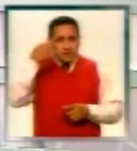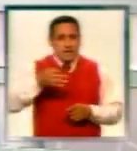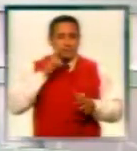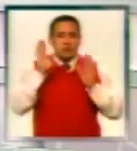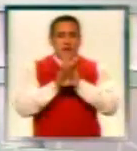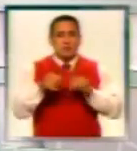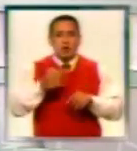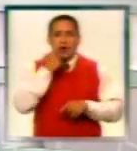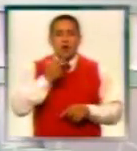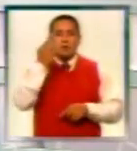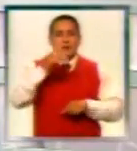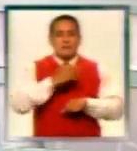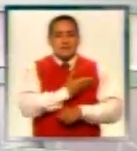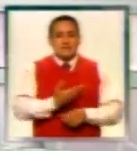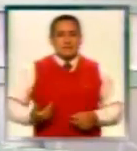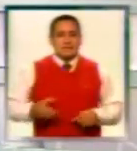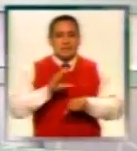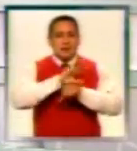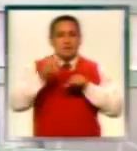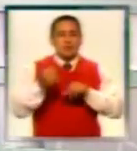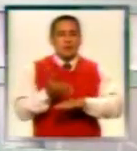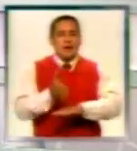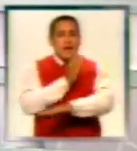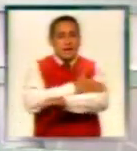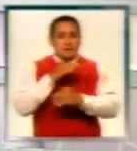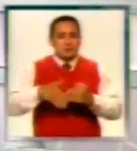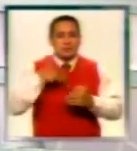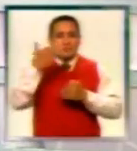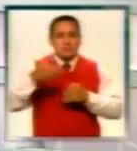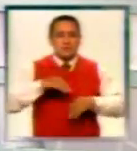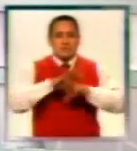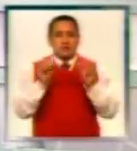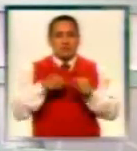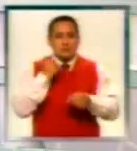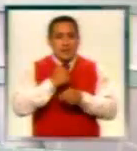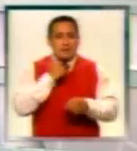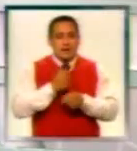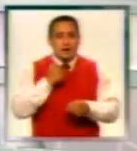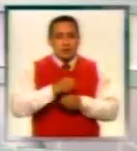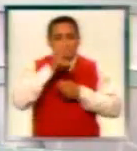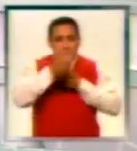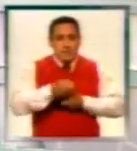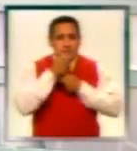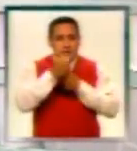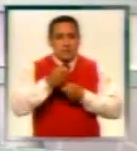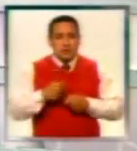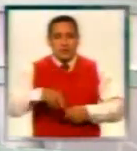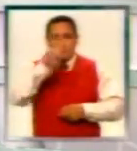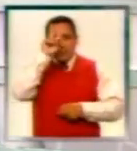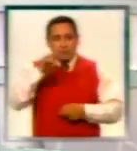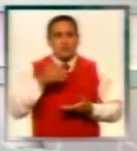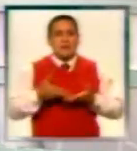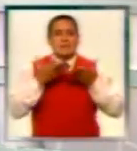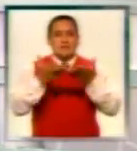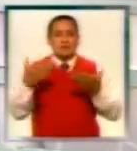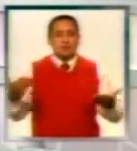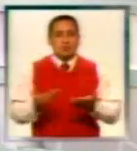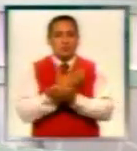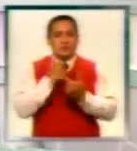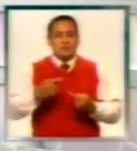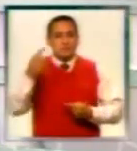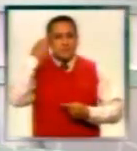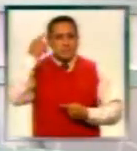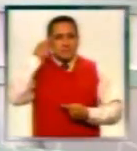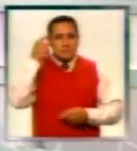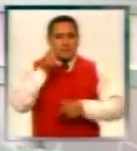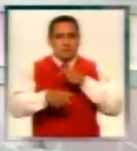el señor Gregorio Santos, marca un antes y un después en la actividad minera en el país? ¿Cree que genere un clima nuevo de conciencia